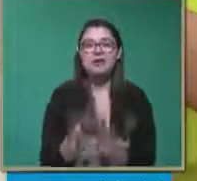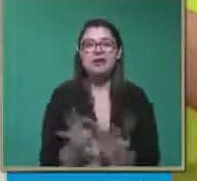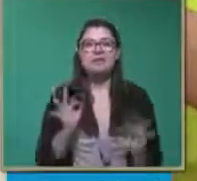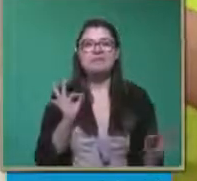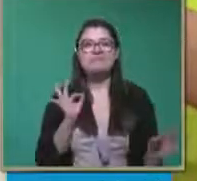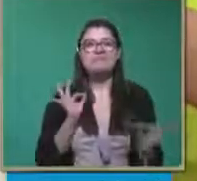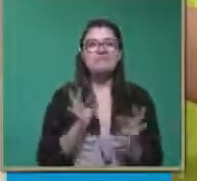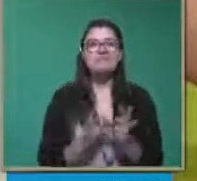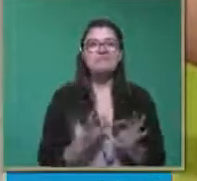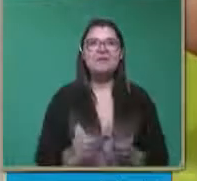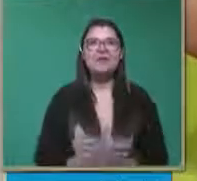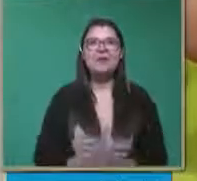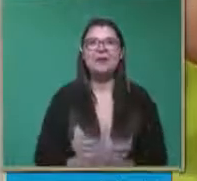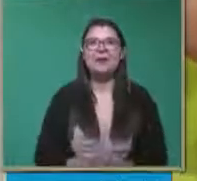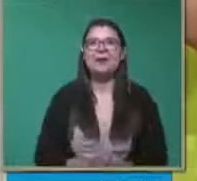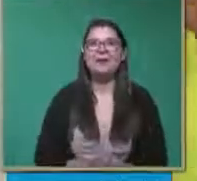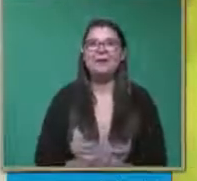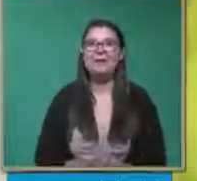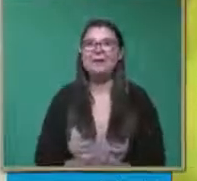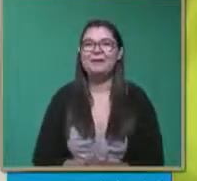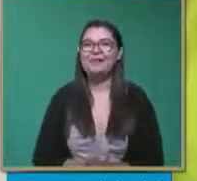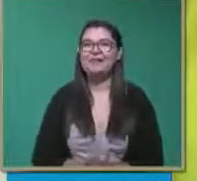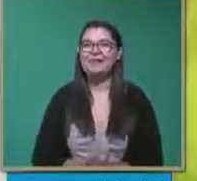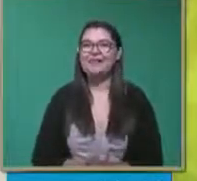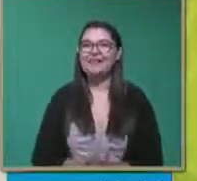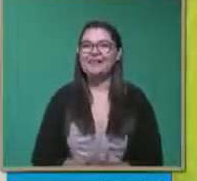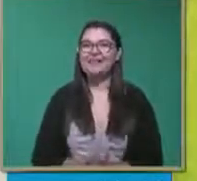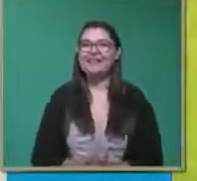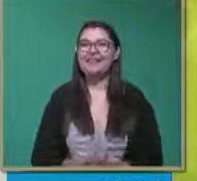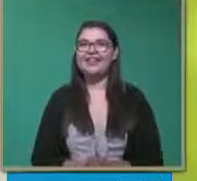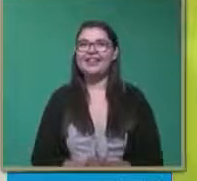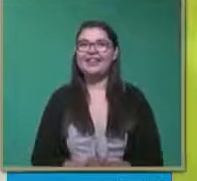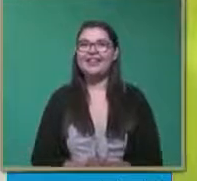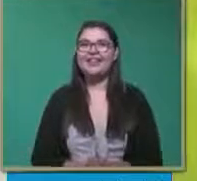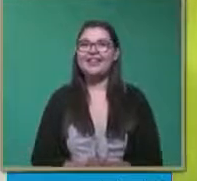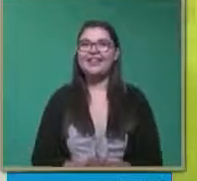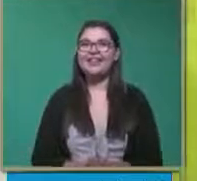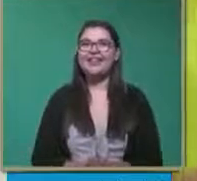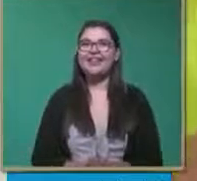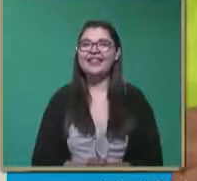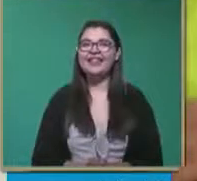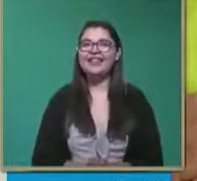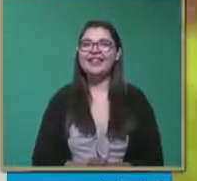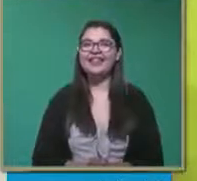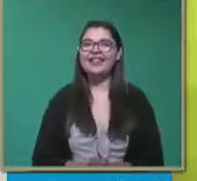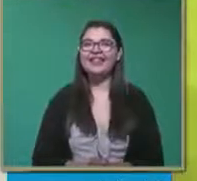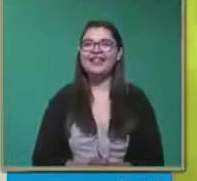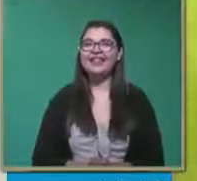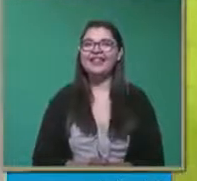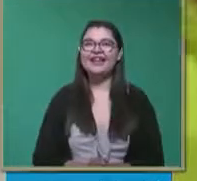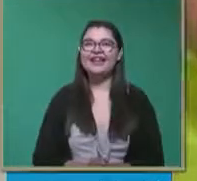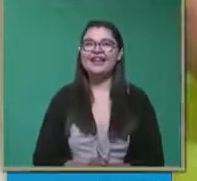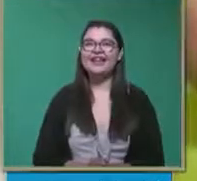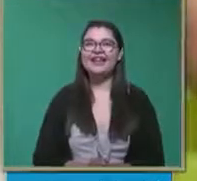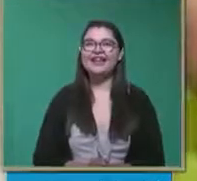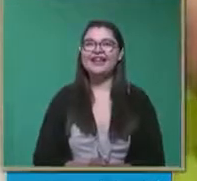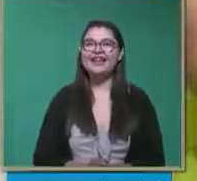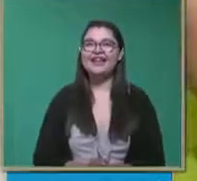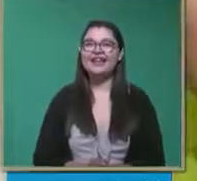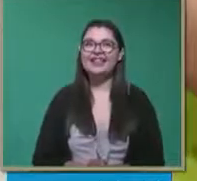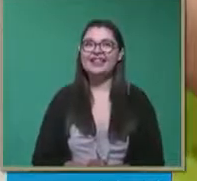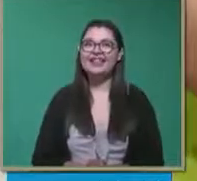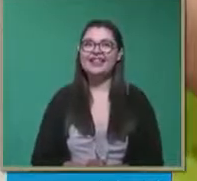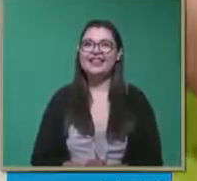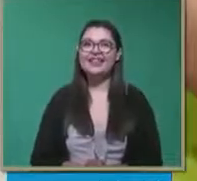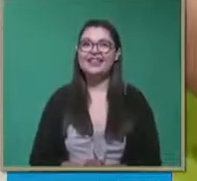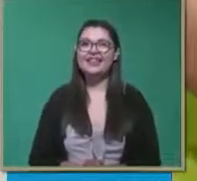menos con el sentido del tacto. Y esto lo pueden hacer ustedes. Aquí están ustedes, los ojos. Niños. A ver, los vamos, ojos.